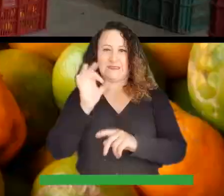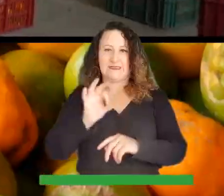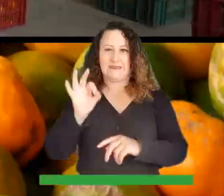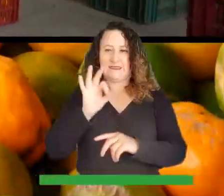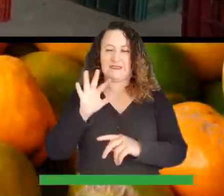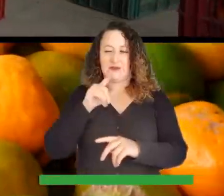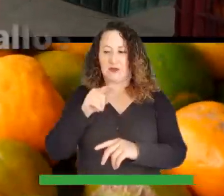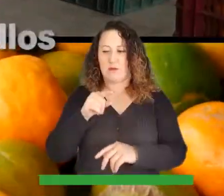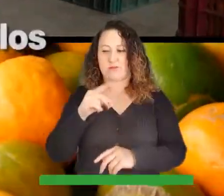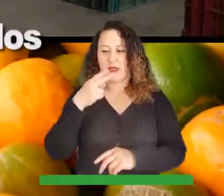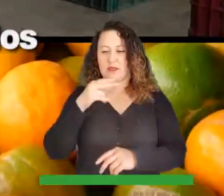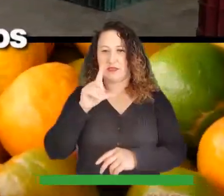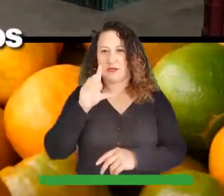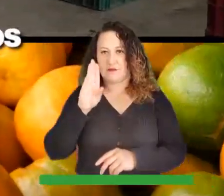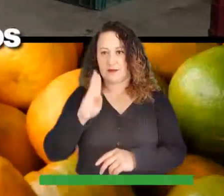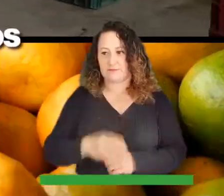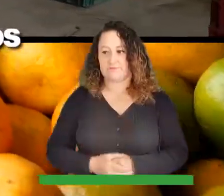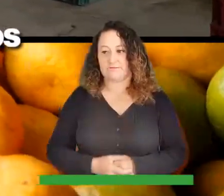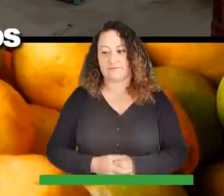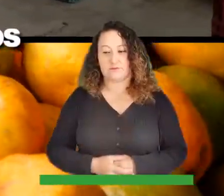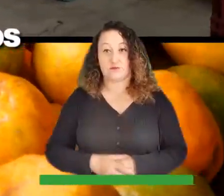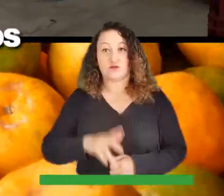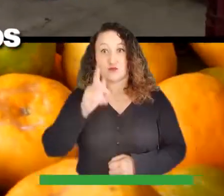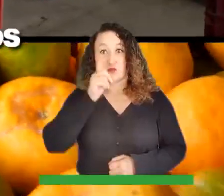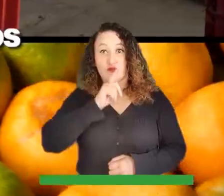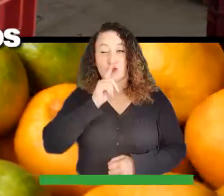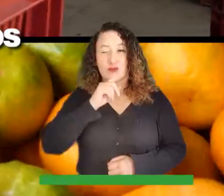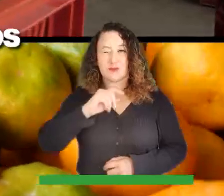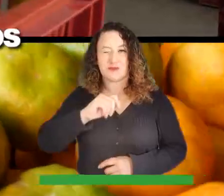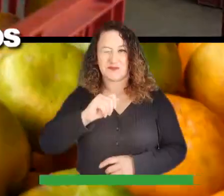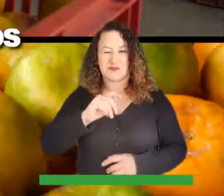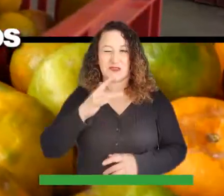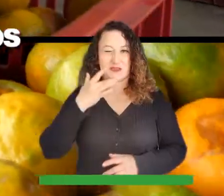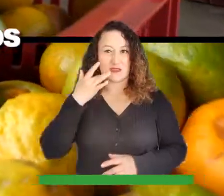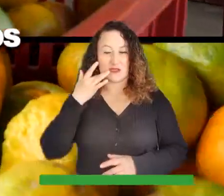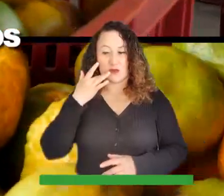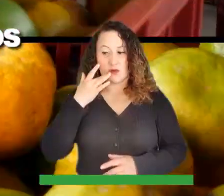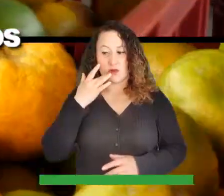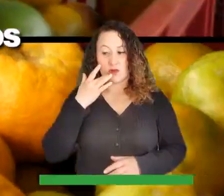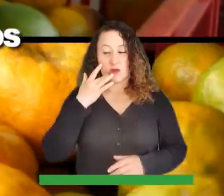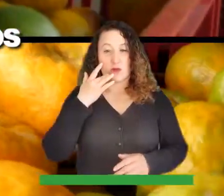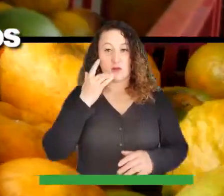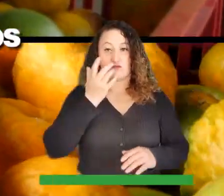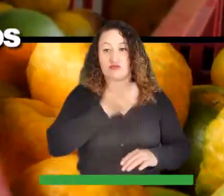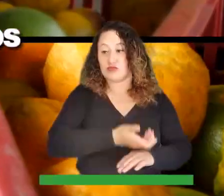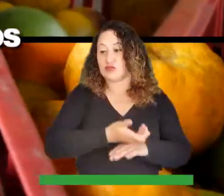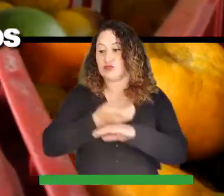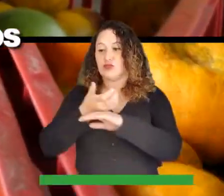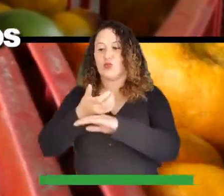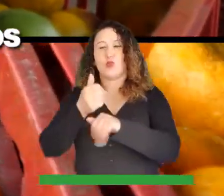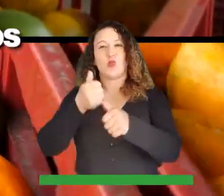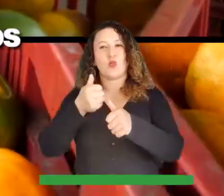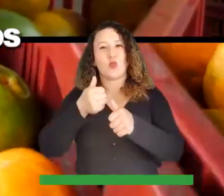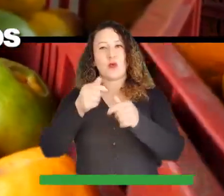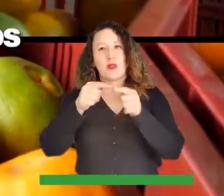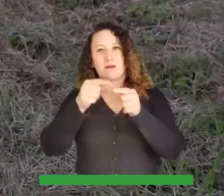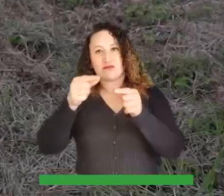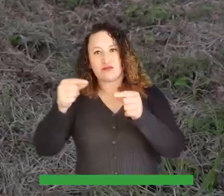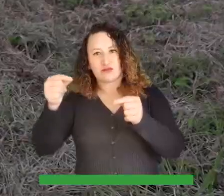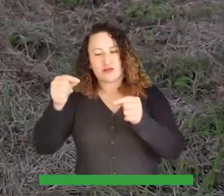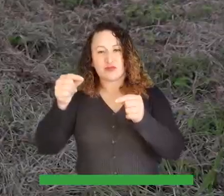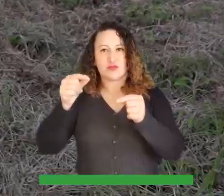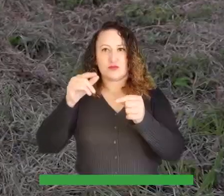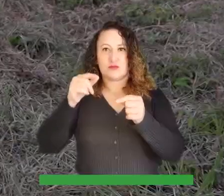HLV. No transportemos frutos de cítricos de una región a otra con ramas o tallos.